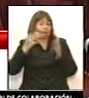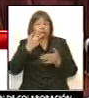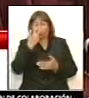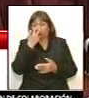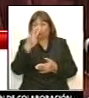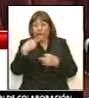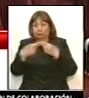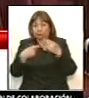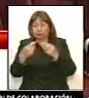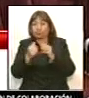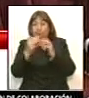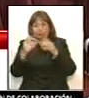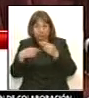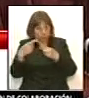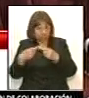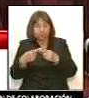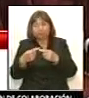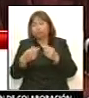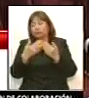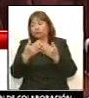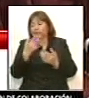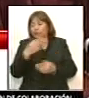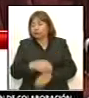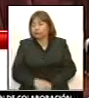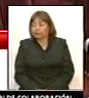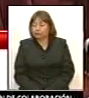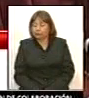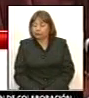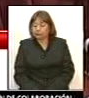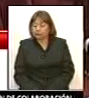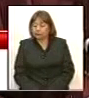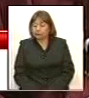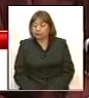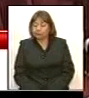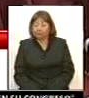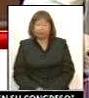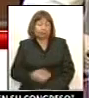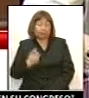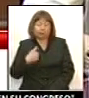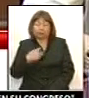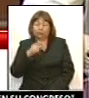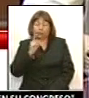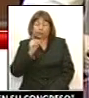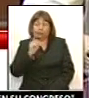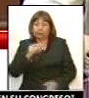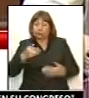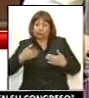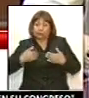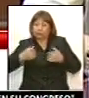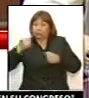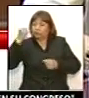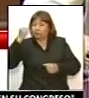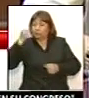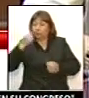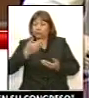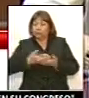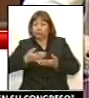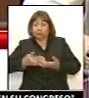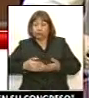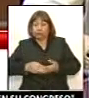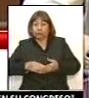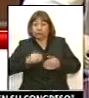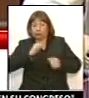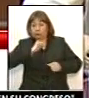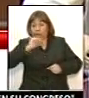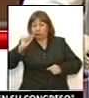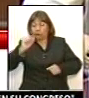¿no? Que si bien es cierto, nosotros no podemos estar a favor de los derechos humanos de los peruanos y en contra de